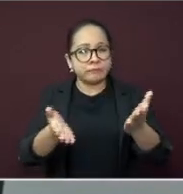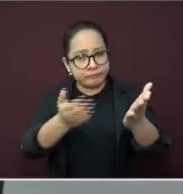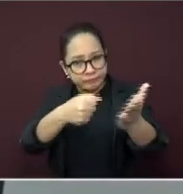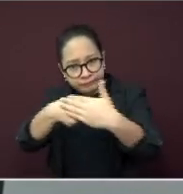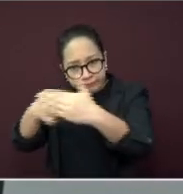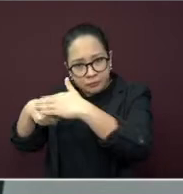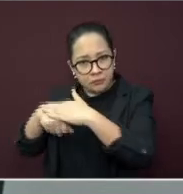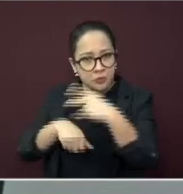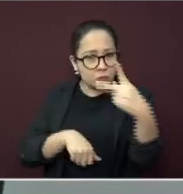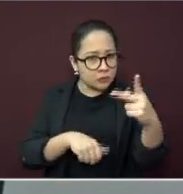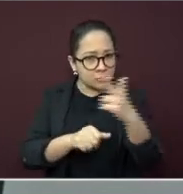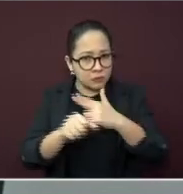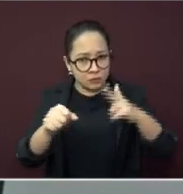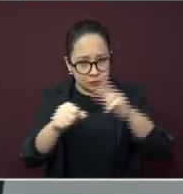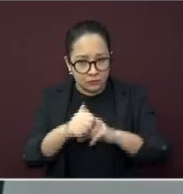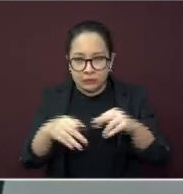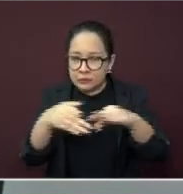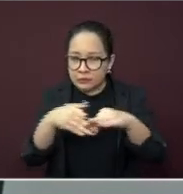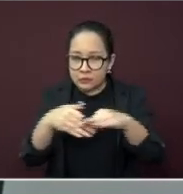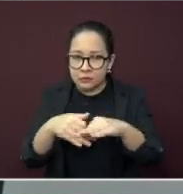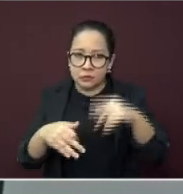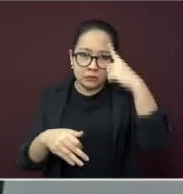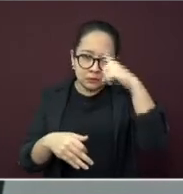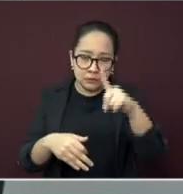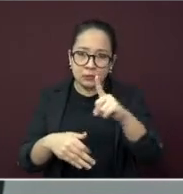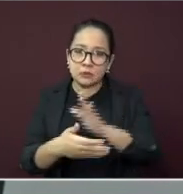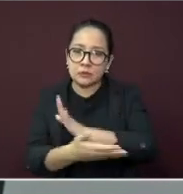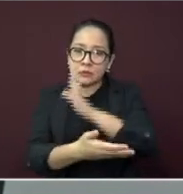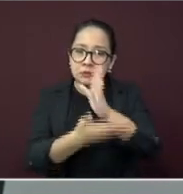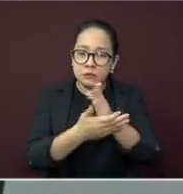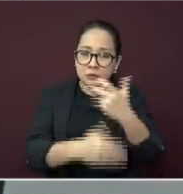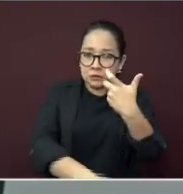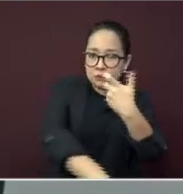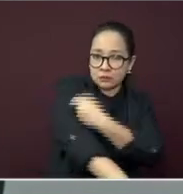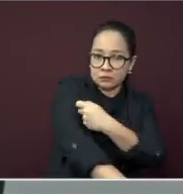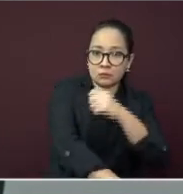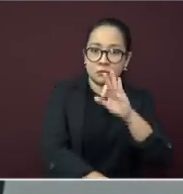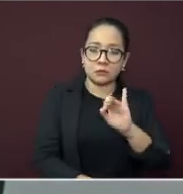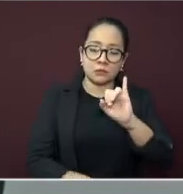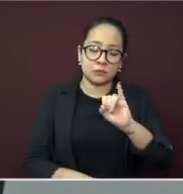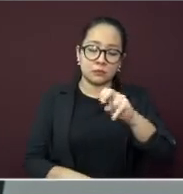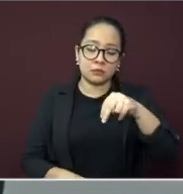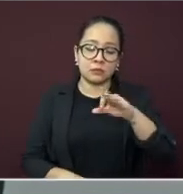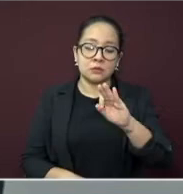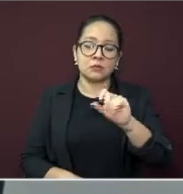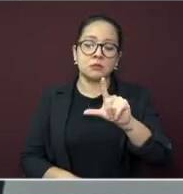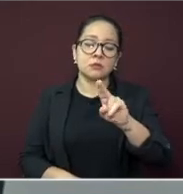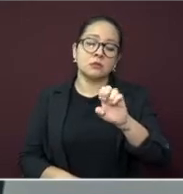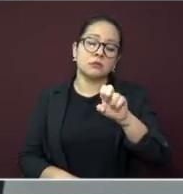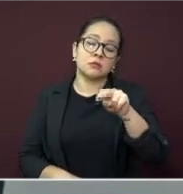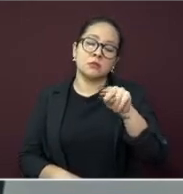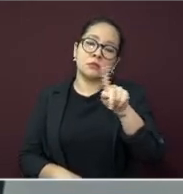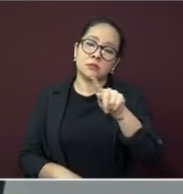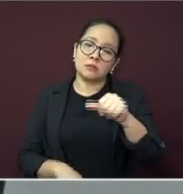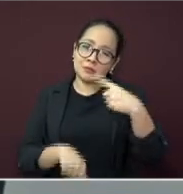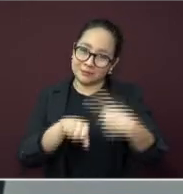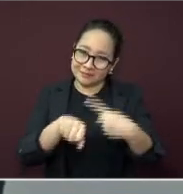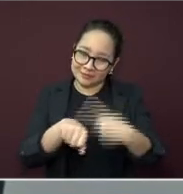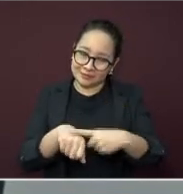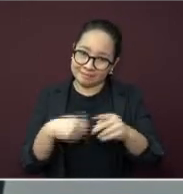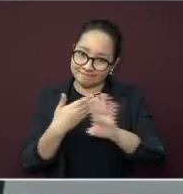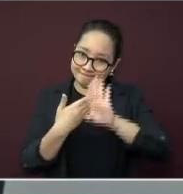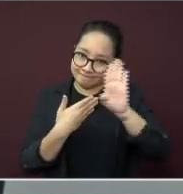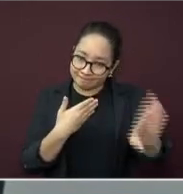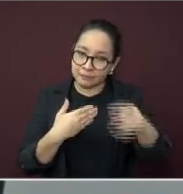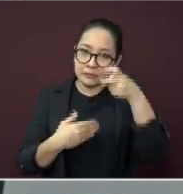para recibir la vacuna contra la influenza si tienen y insiste pemex o alguna derechohabiencia acudan a